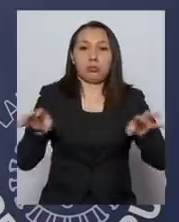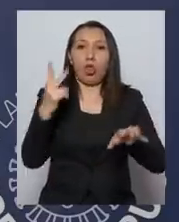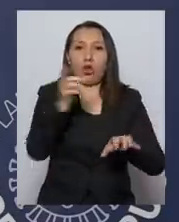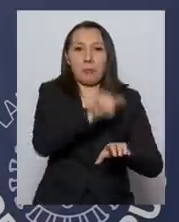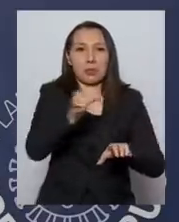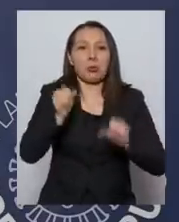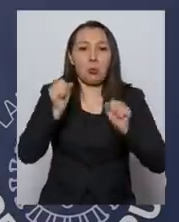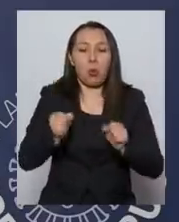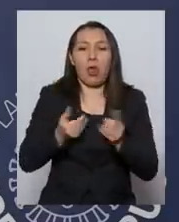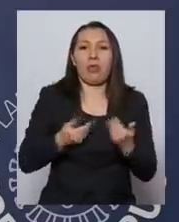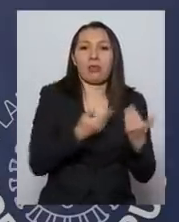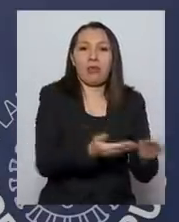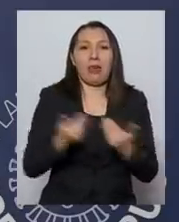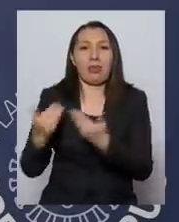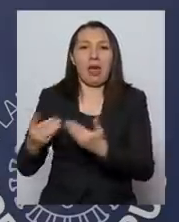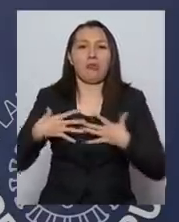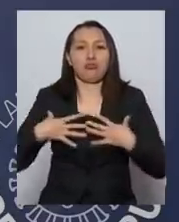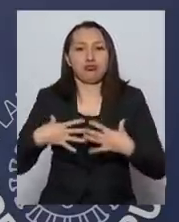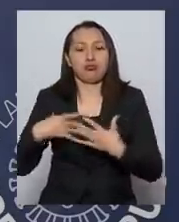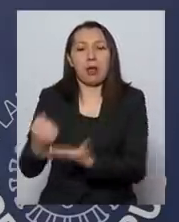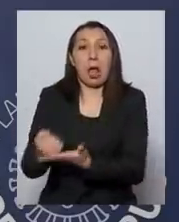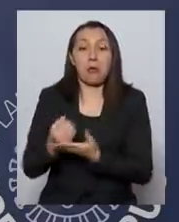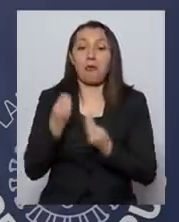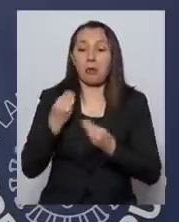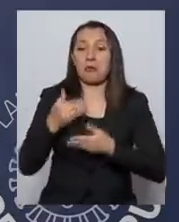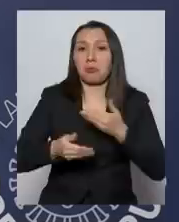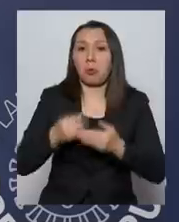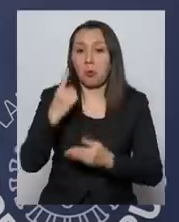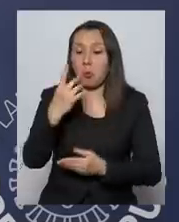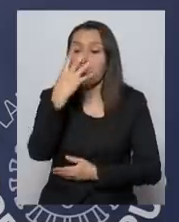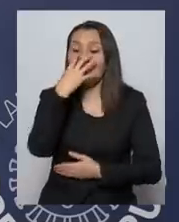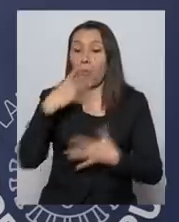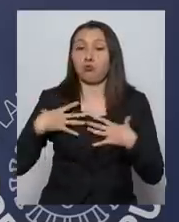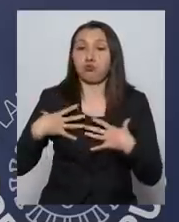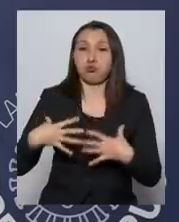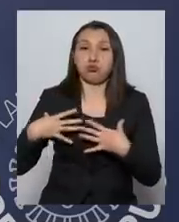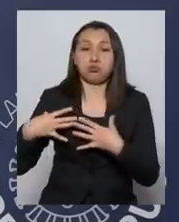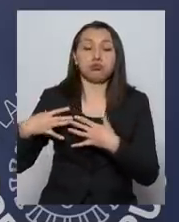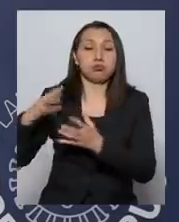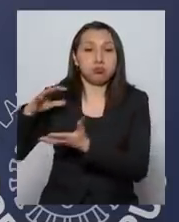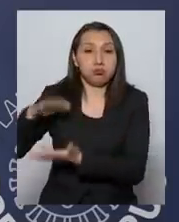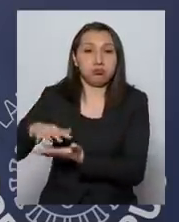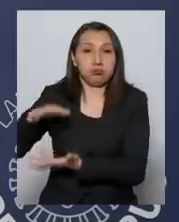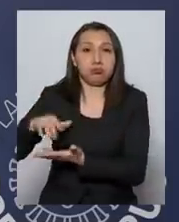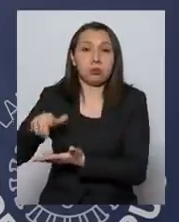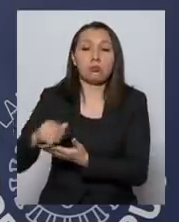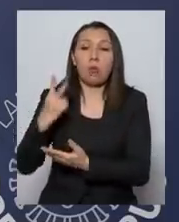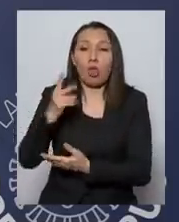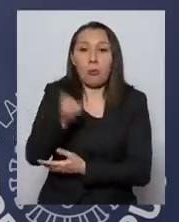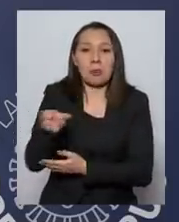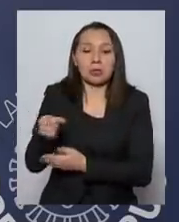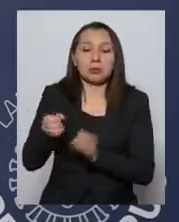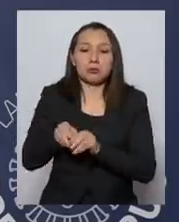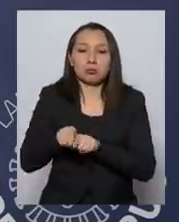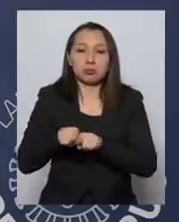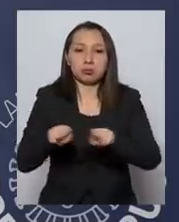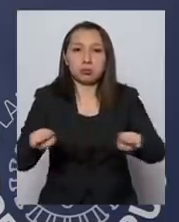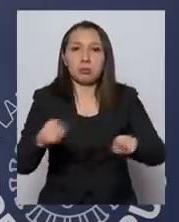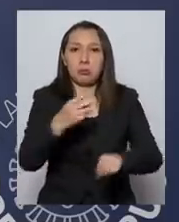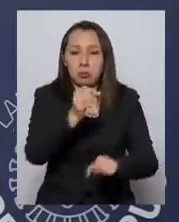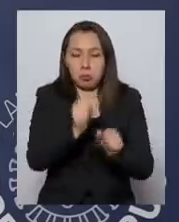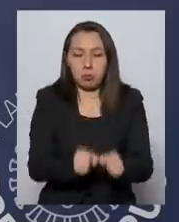poder y funciona muy bien, un ventilador para ayudar a 2 personas a la